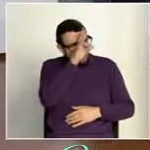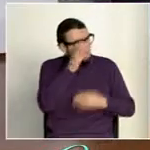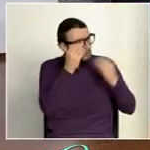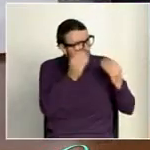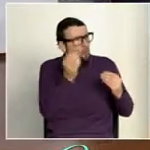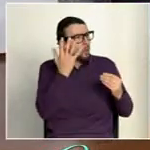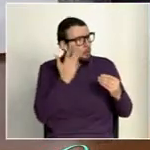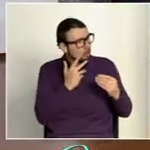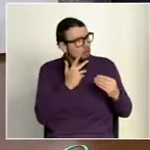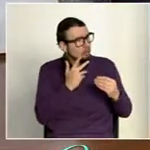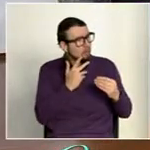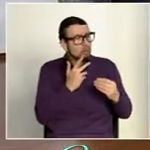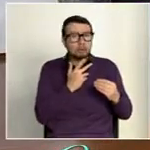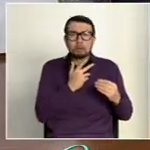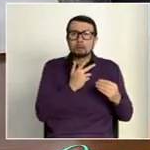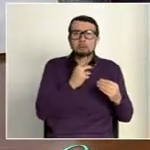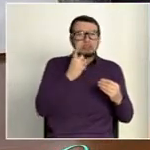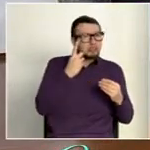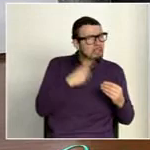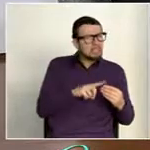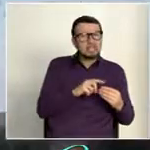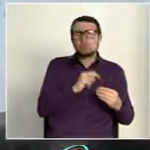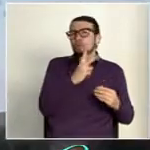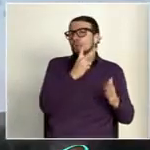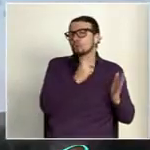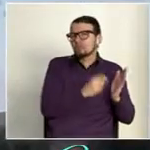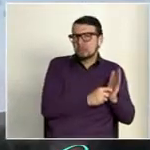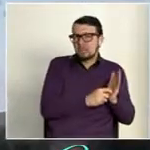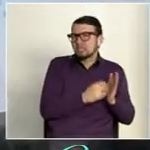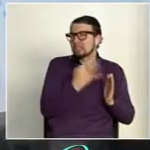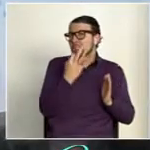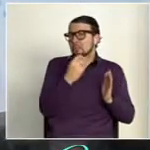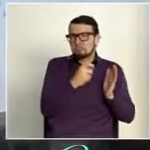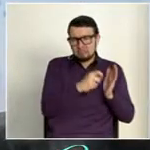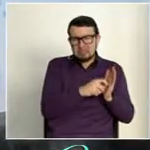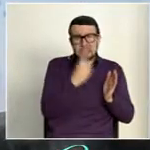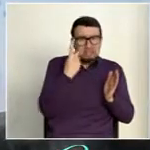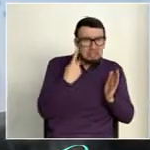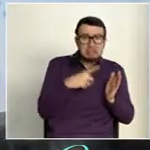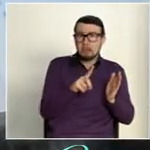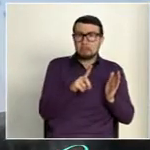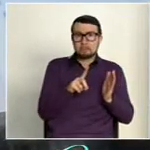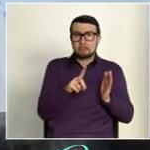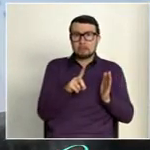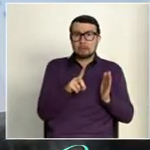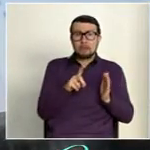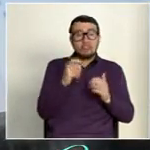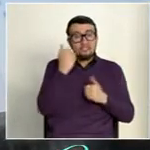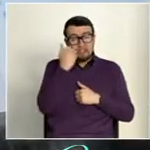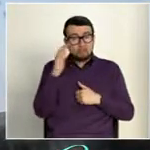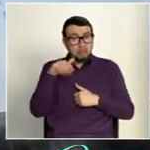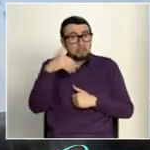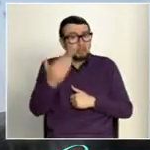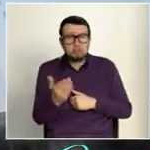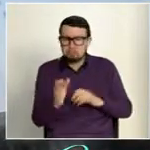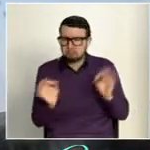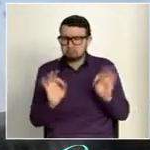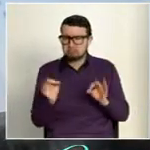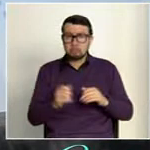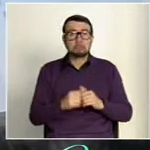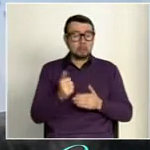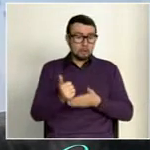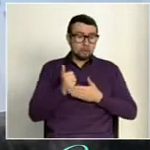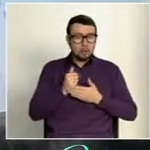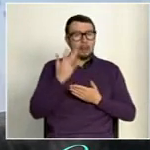eso se puede tomar 2 o 3 veces al día, no tiene efecto secundario para nada. Más bien lo que ayuda es para limpiar sistema